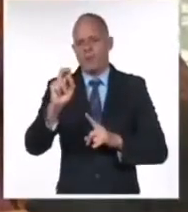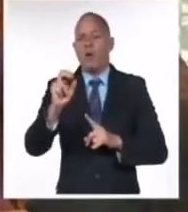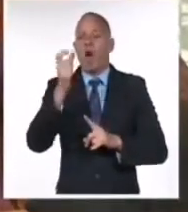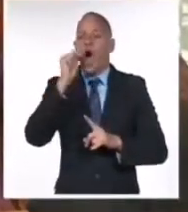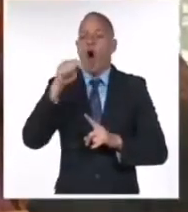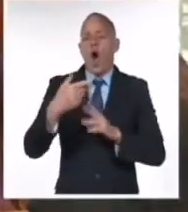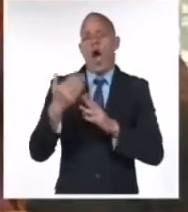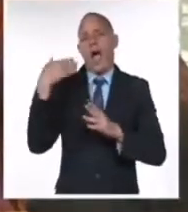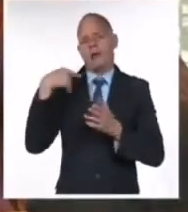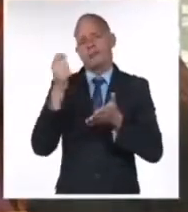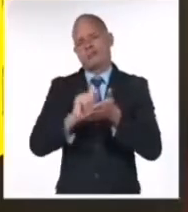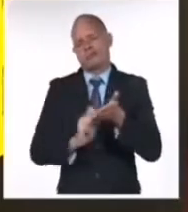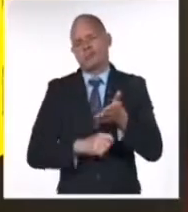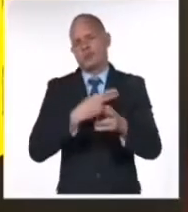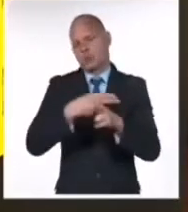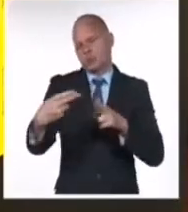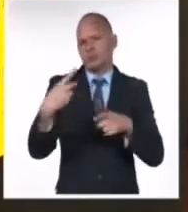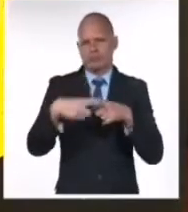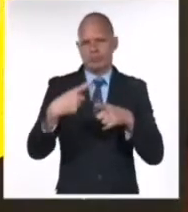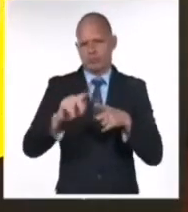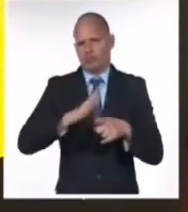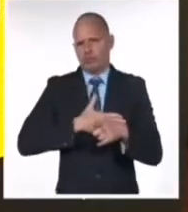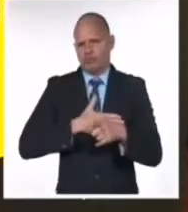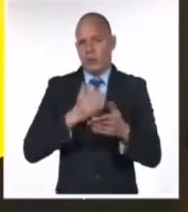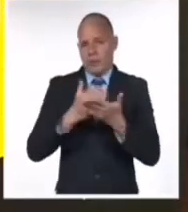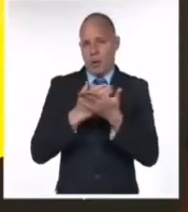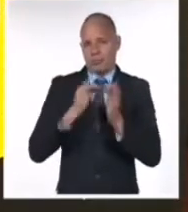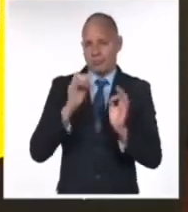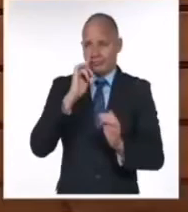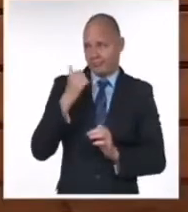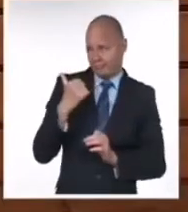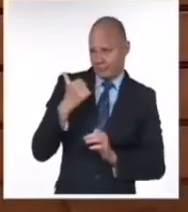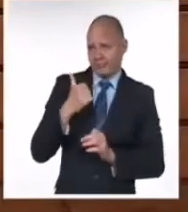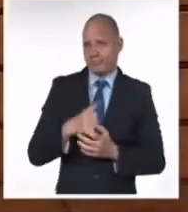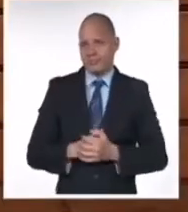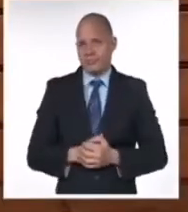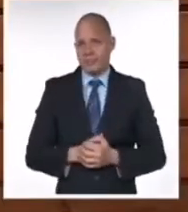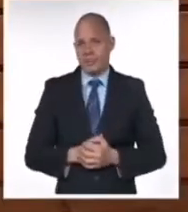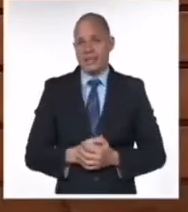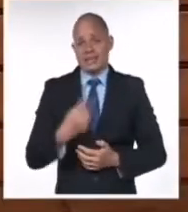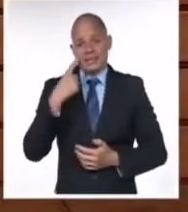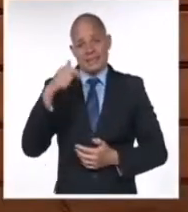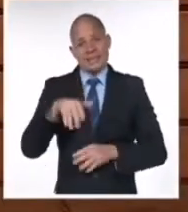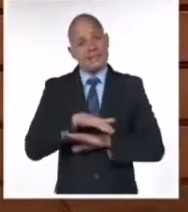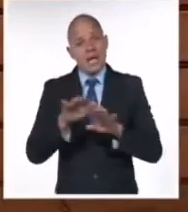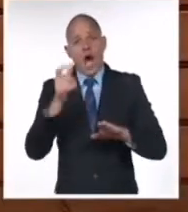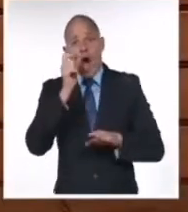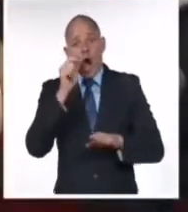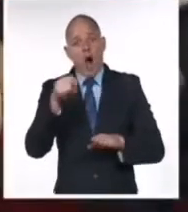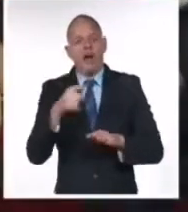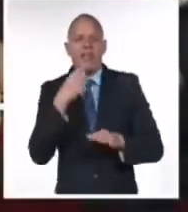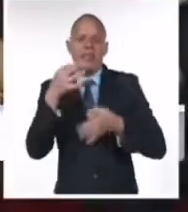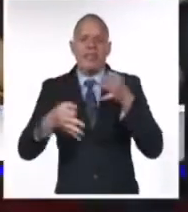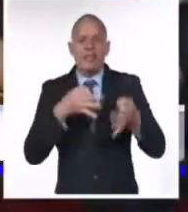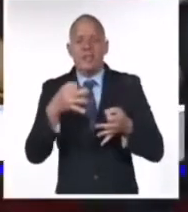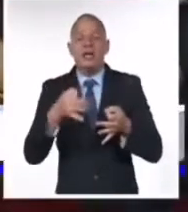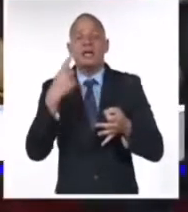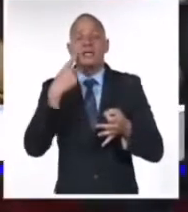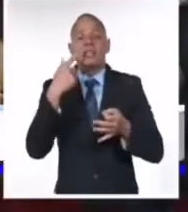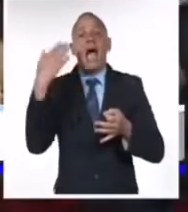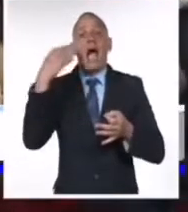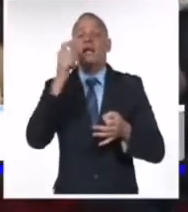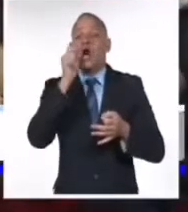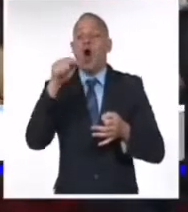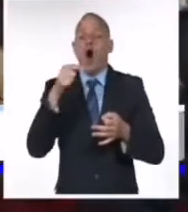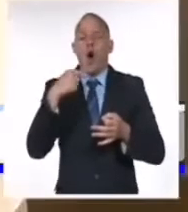cubano Tomás Fernández Robaina, publicada por la editorial José Martí. Fernández Robaina recordó que llegó a la obra de Gustavo Urrutia